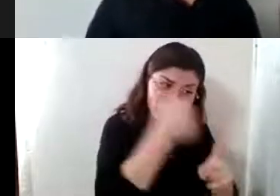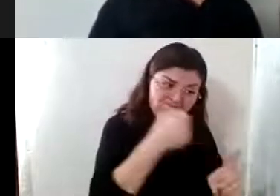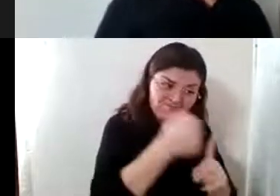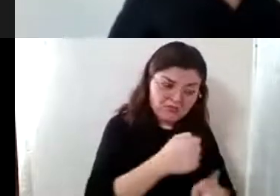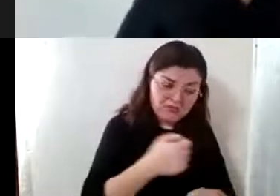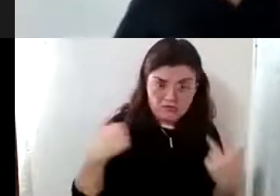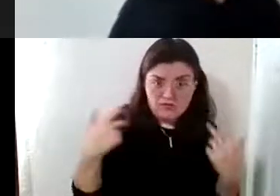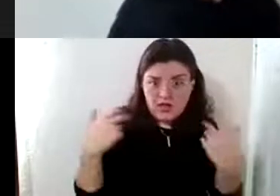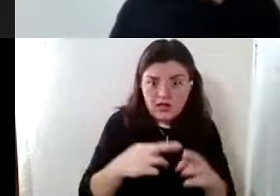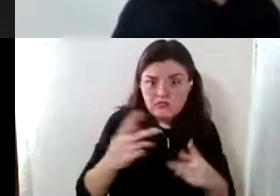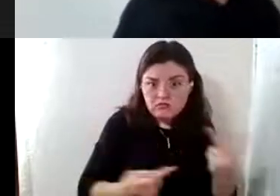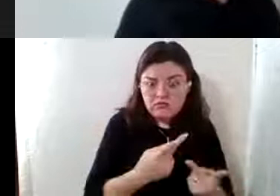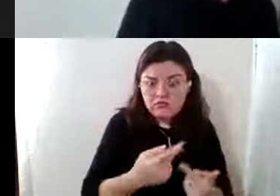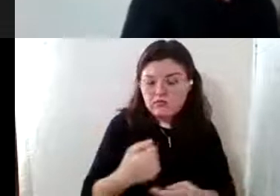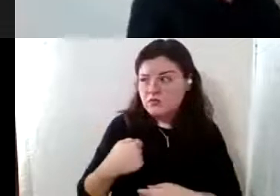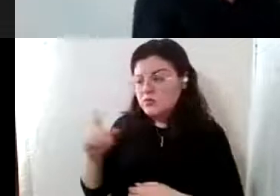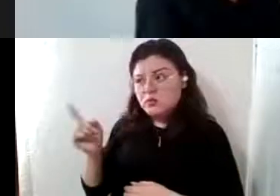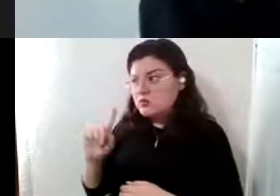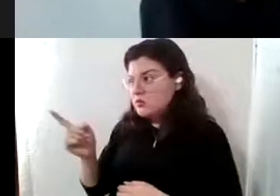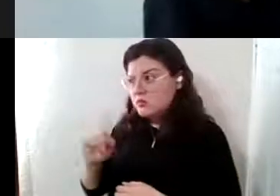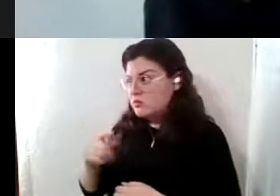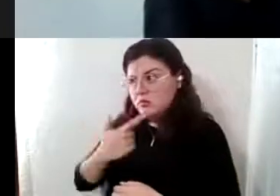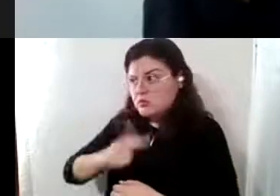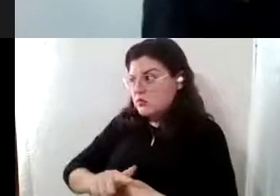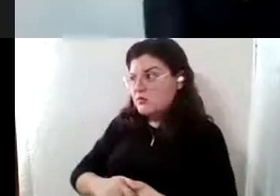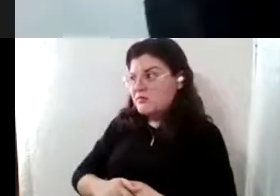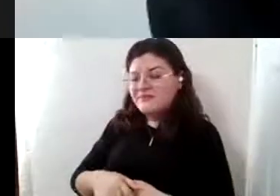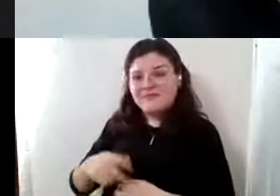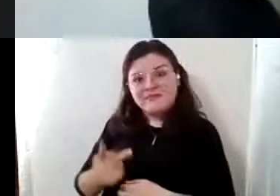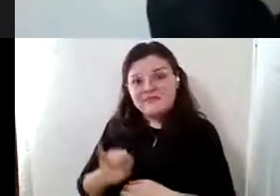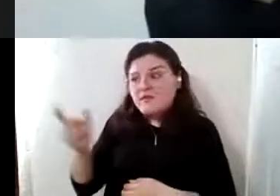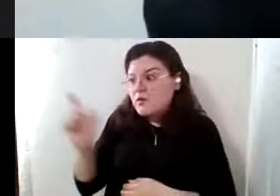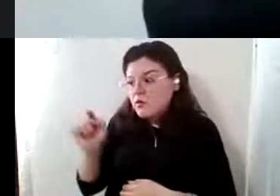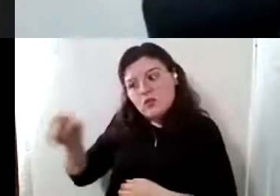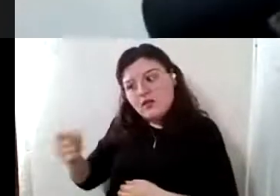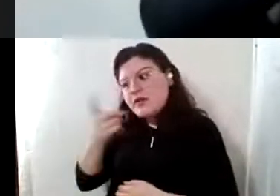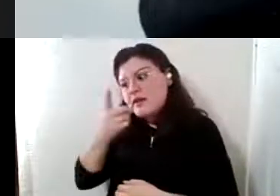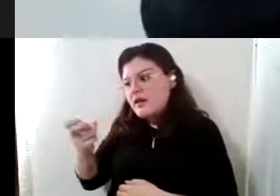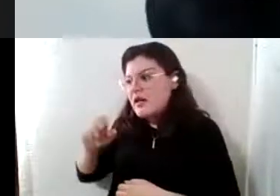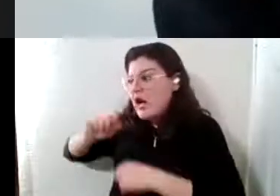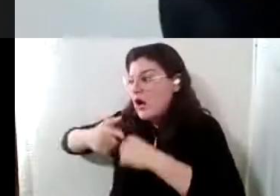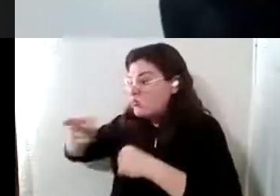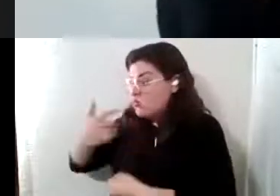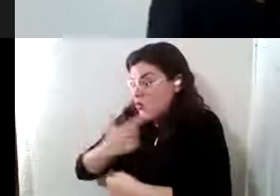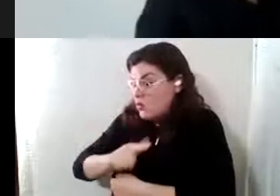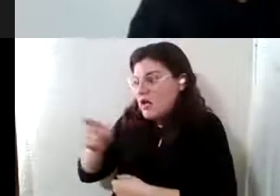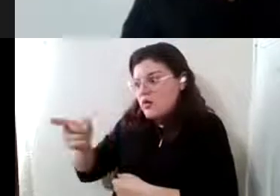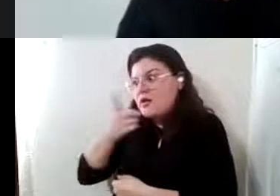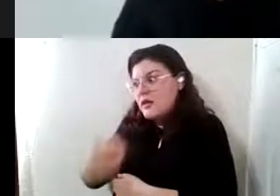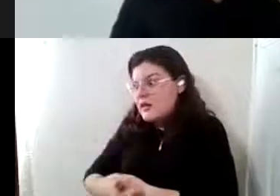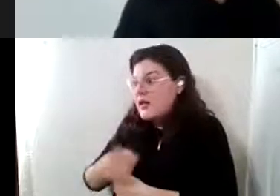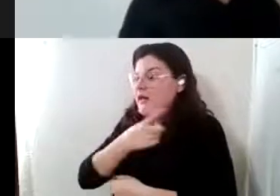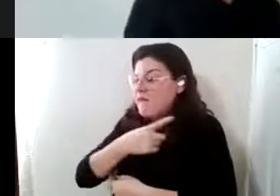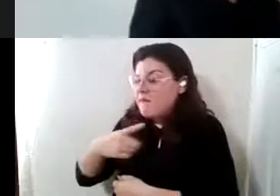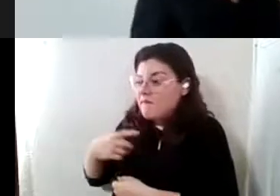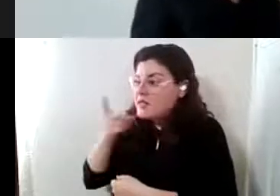Y Estela dice que no. Pues cuando alguien haga algo que no te guste, tienes que decirle que pare. Y si no